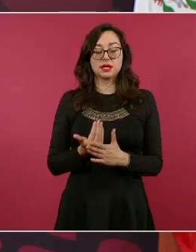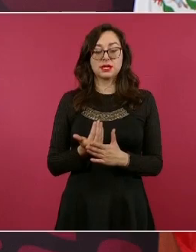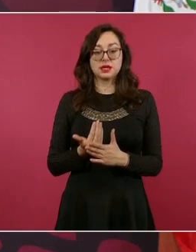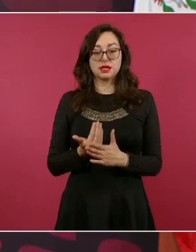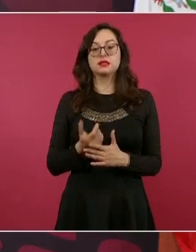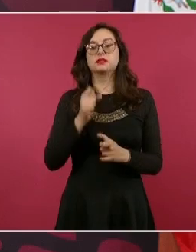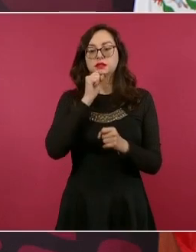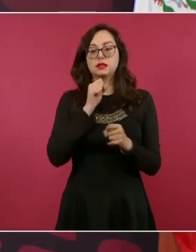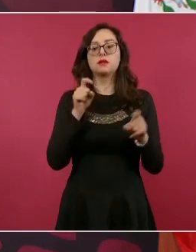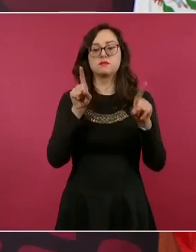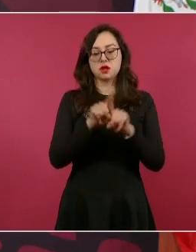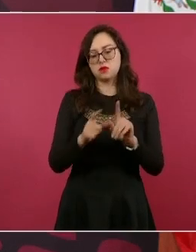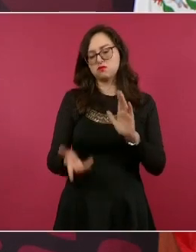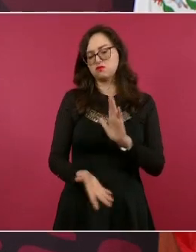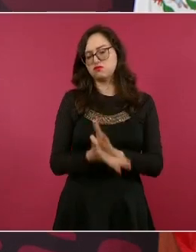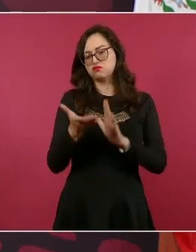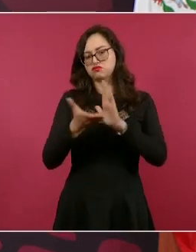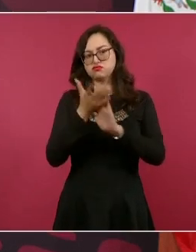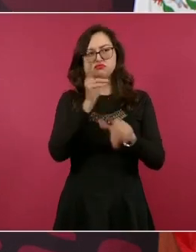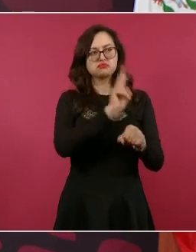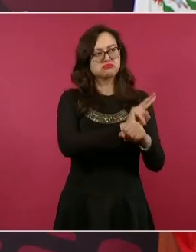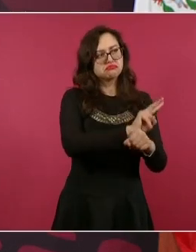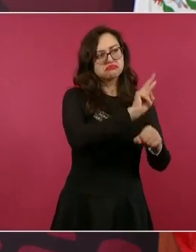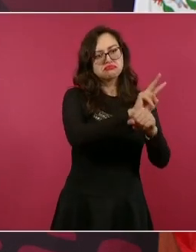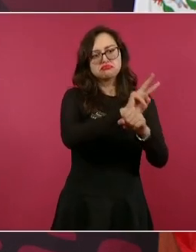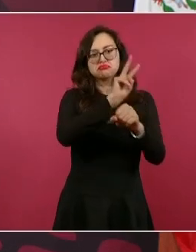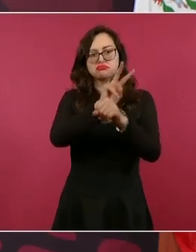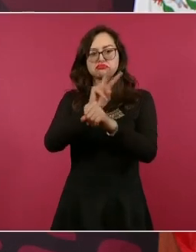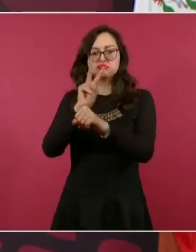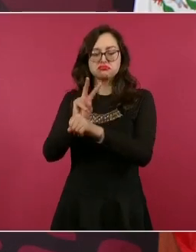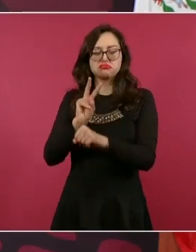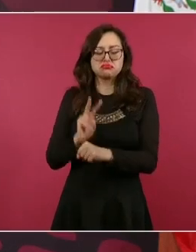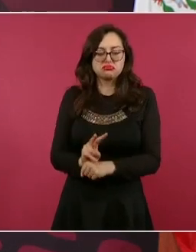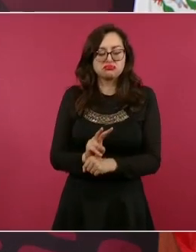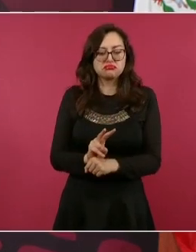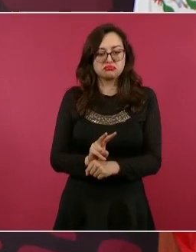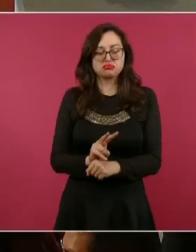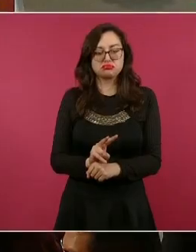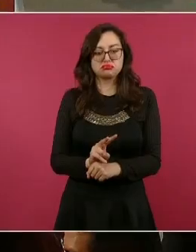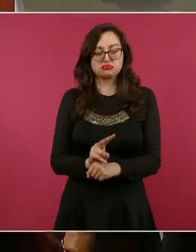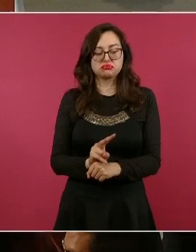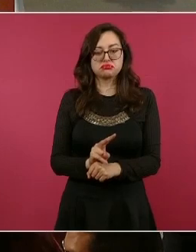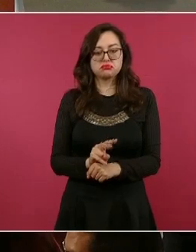de supervisión, nada más. Resulta que